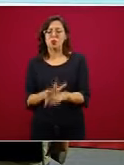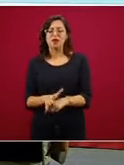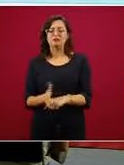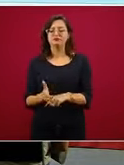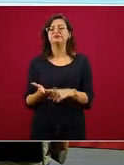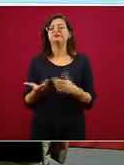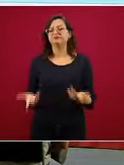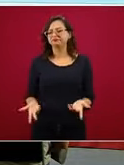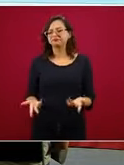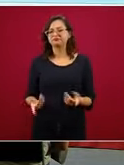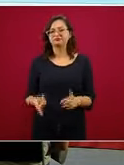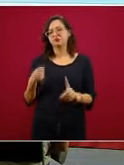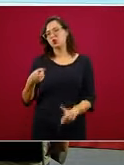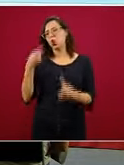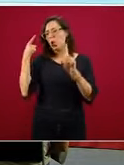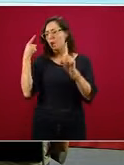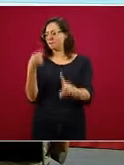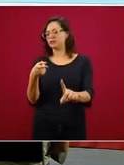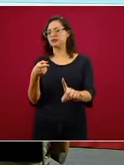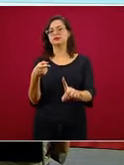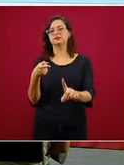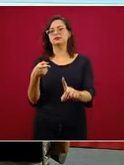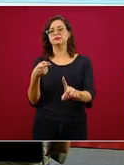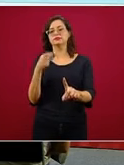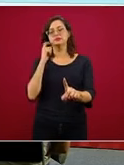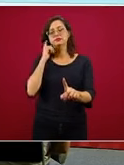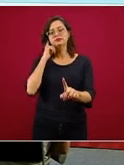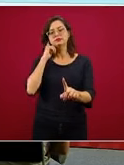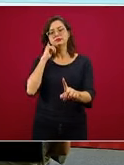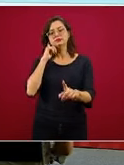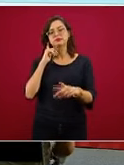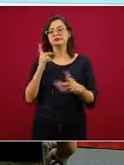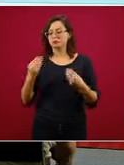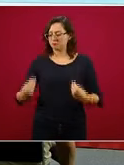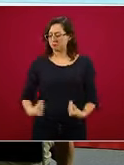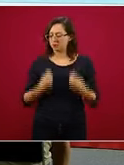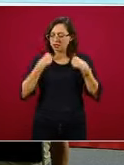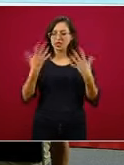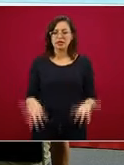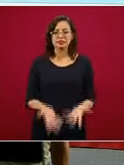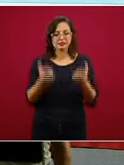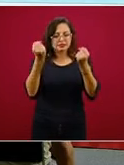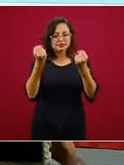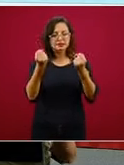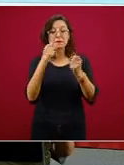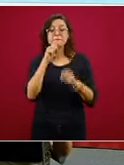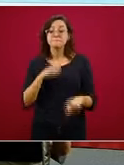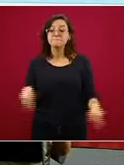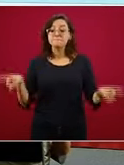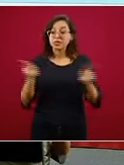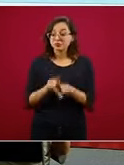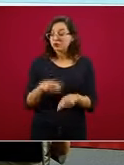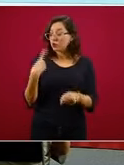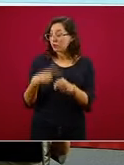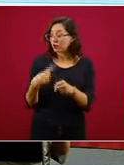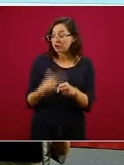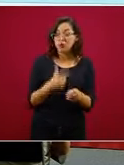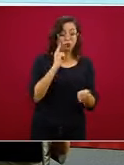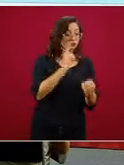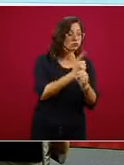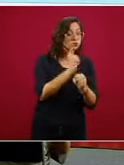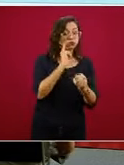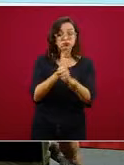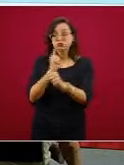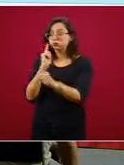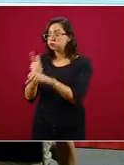estrategias? El objetivo general, y dicho de manera rápida, es salvar vidas y detectar estos brotes